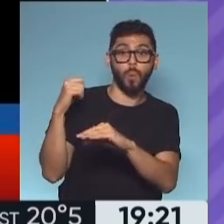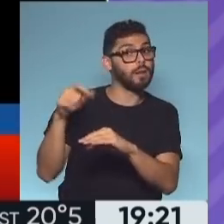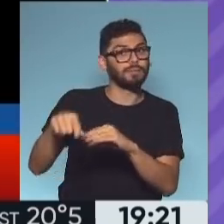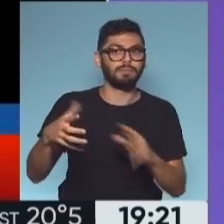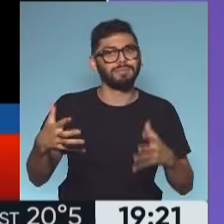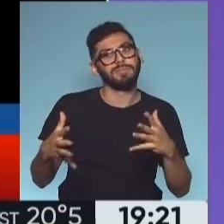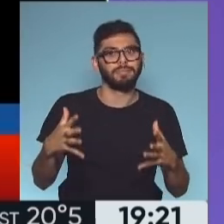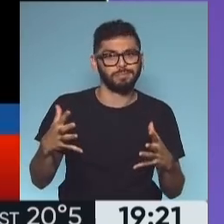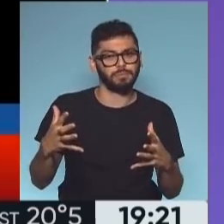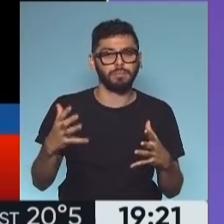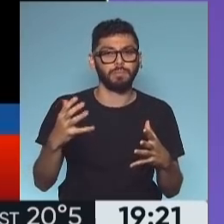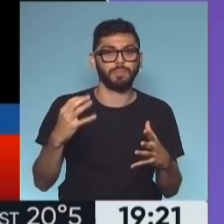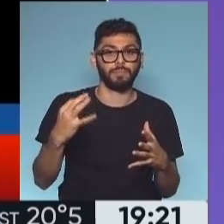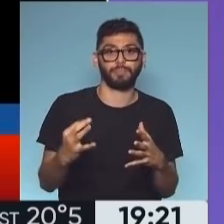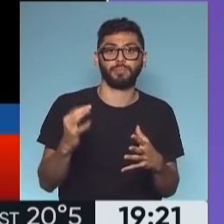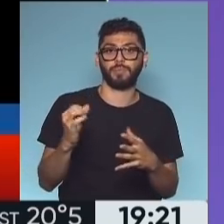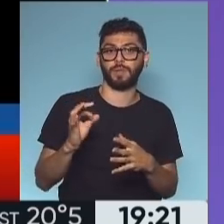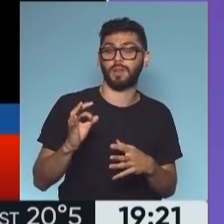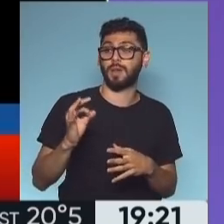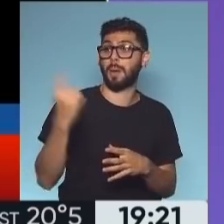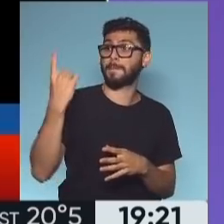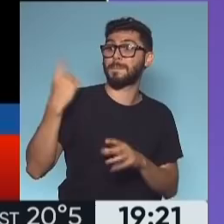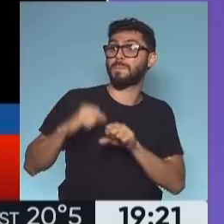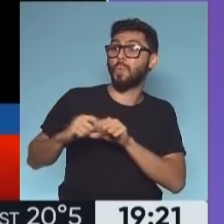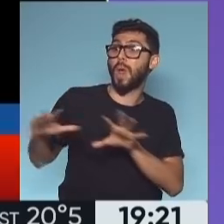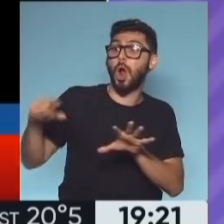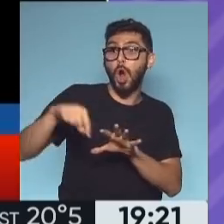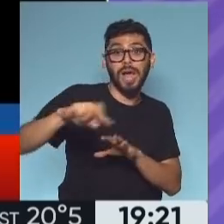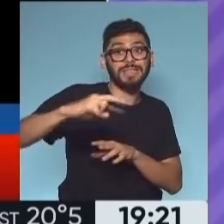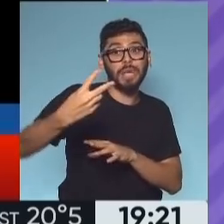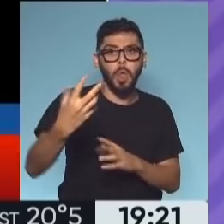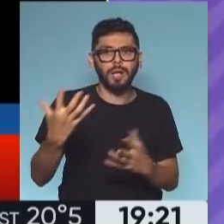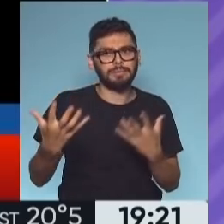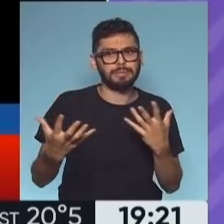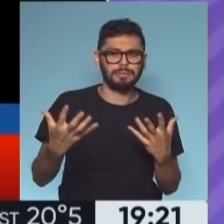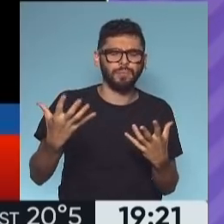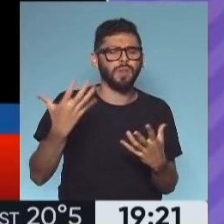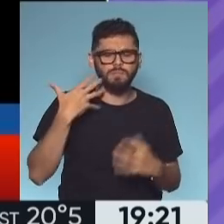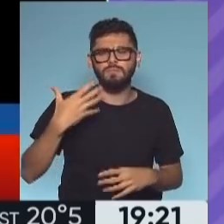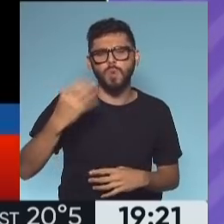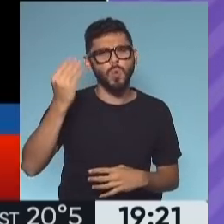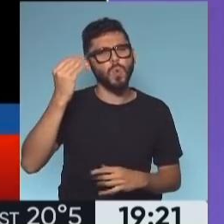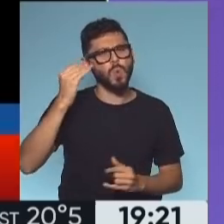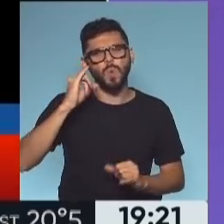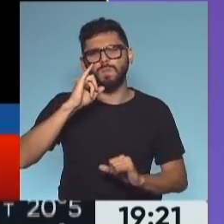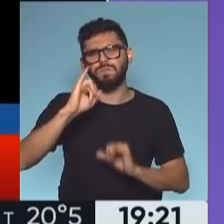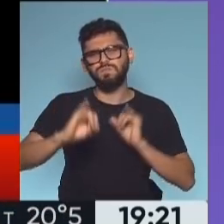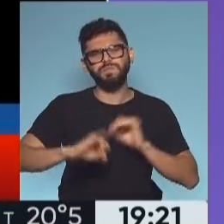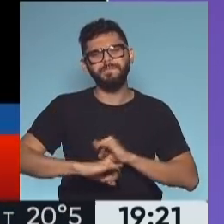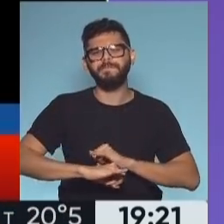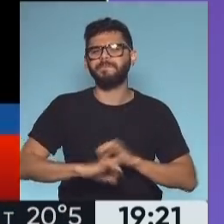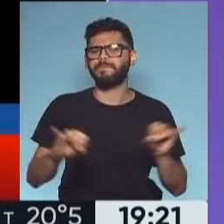pandemia en relación a cómo estuvo en la primera ola. Esto lo hemos hablado sobradamente, esto tiene que ver con